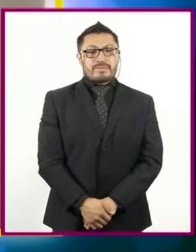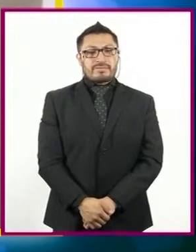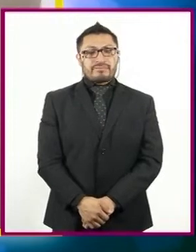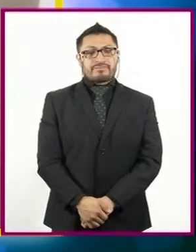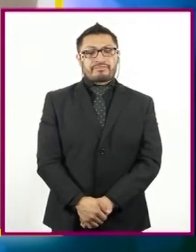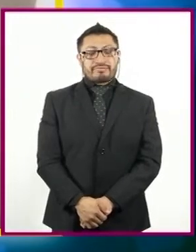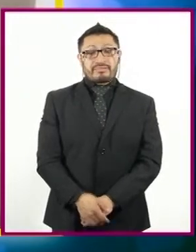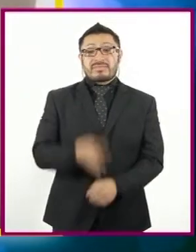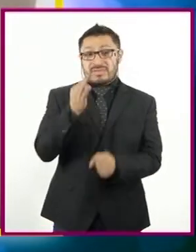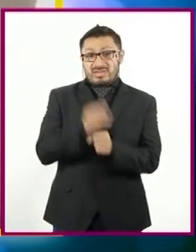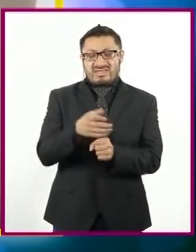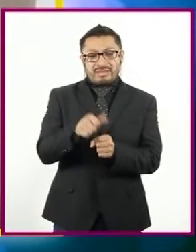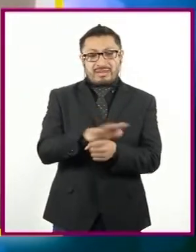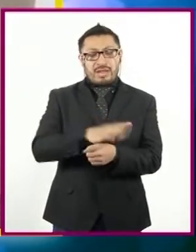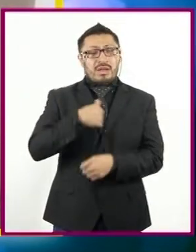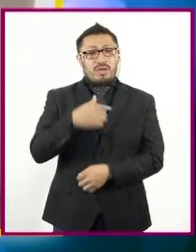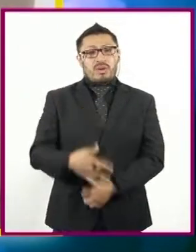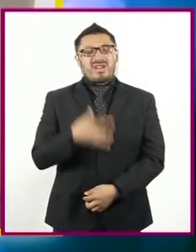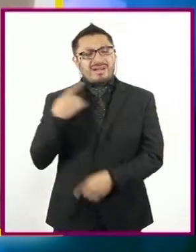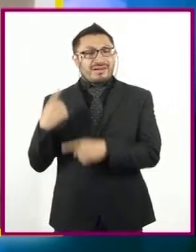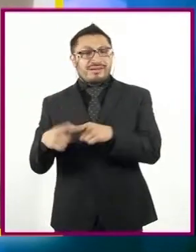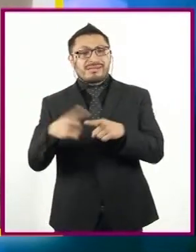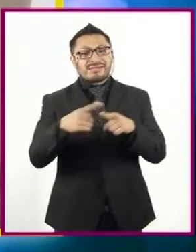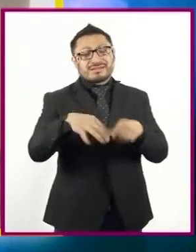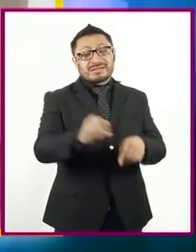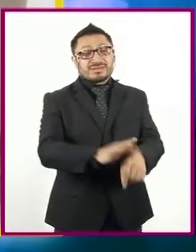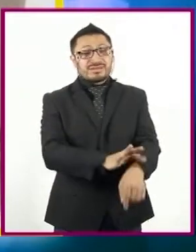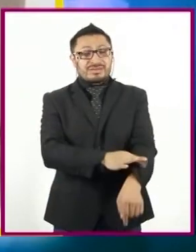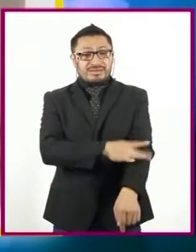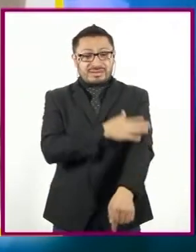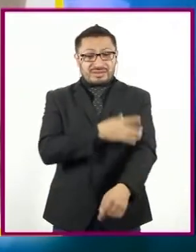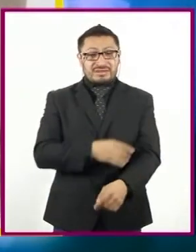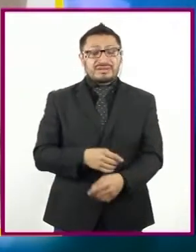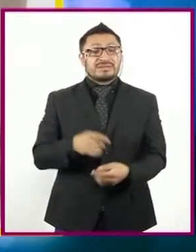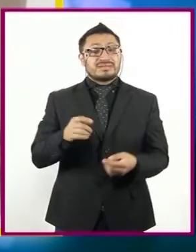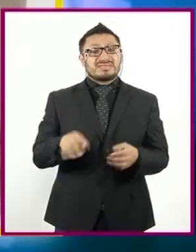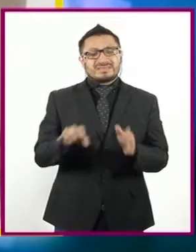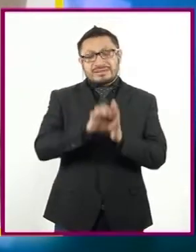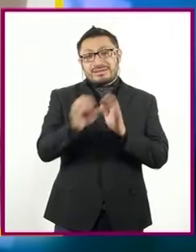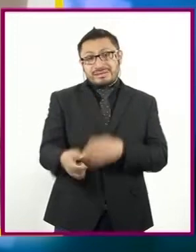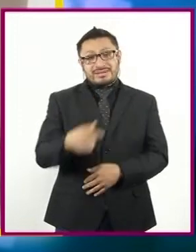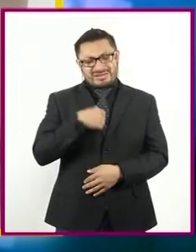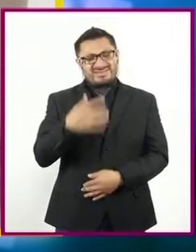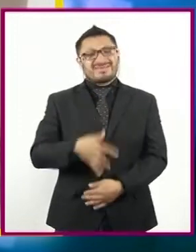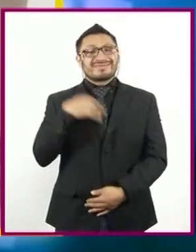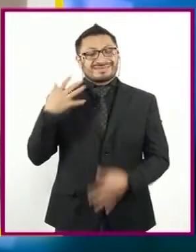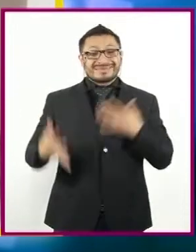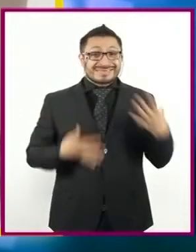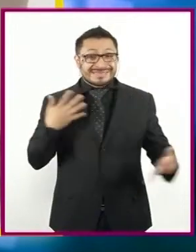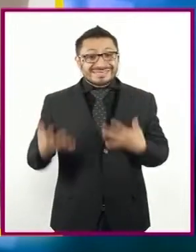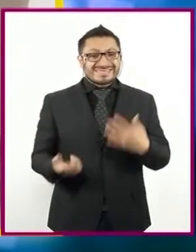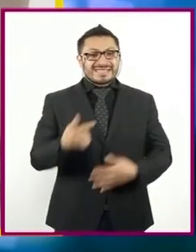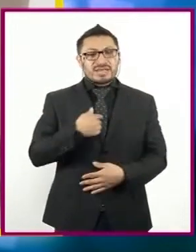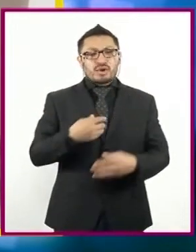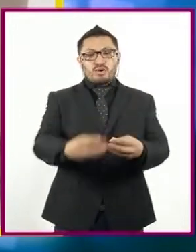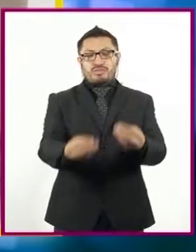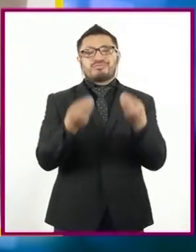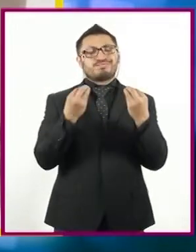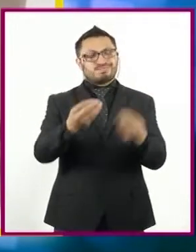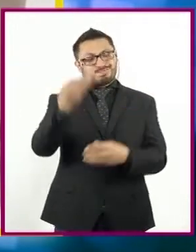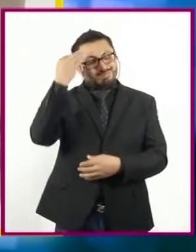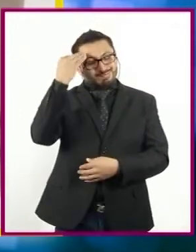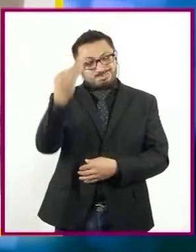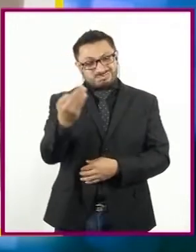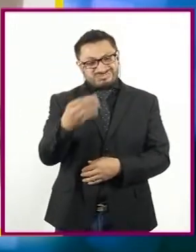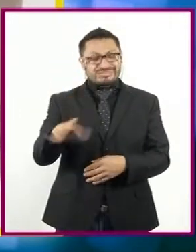Durante la cuarentena he experimentado diversas emociones. Por una parte me he sentido alegre, ya que he pasado mucho tiempo